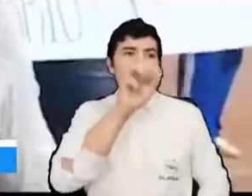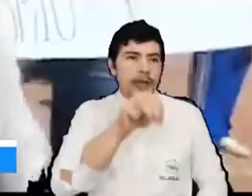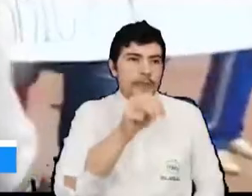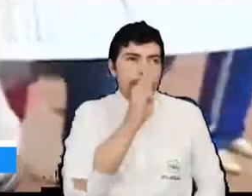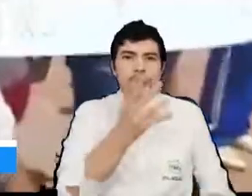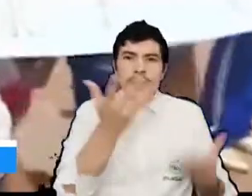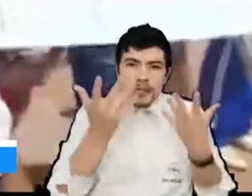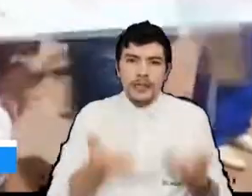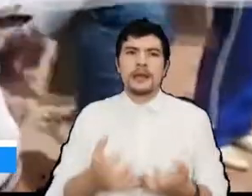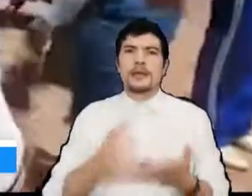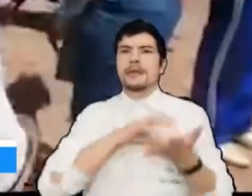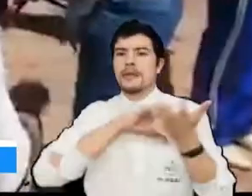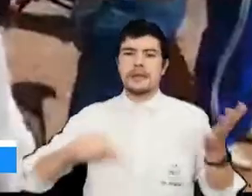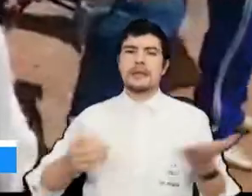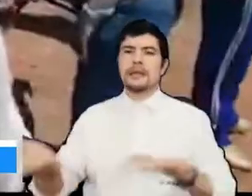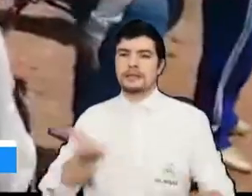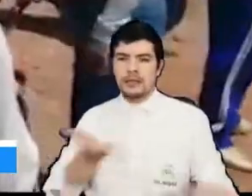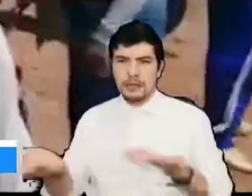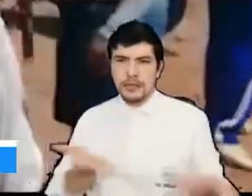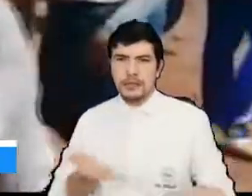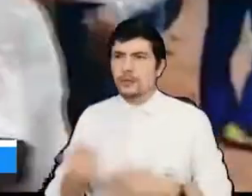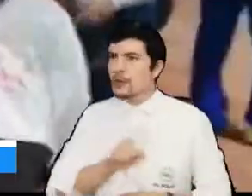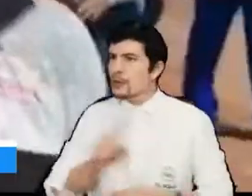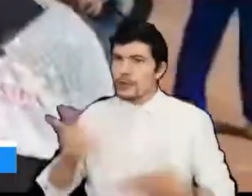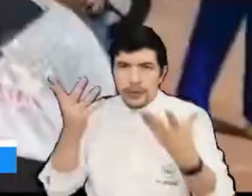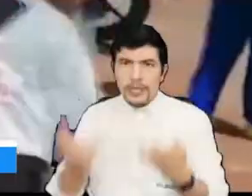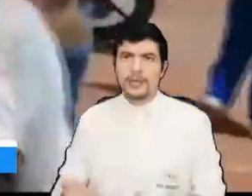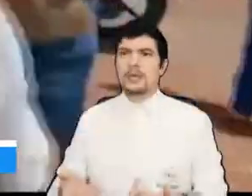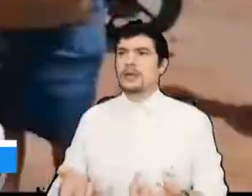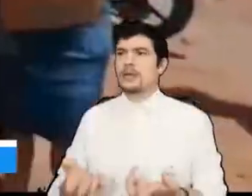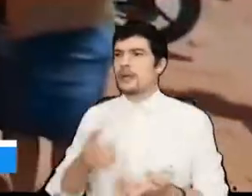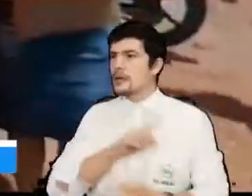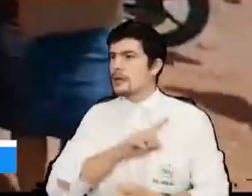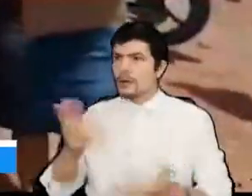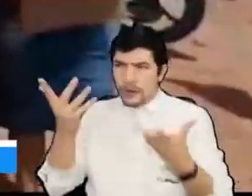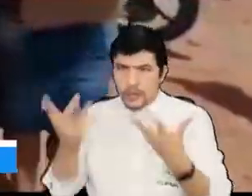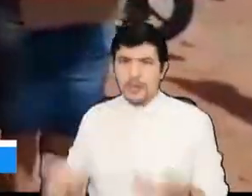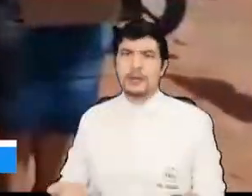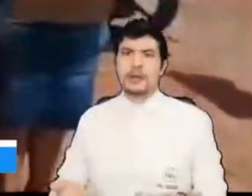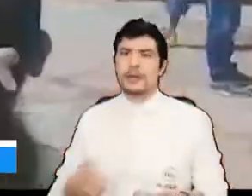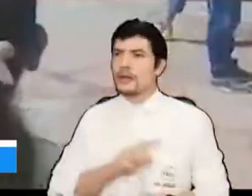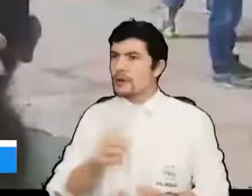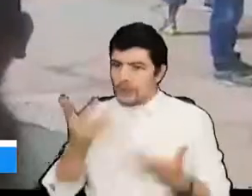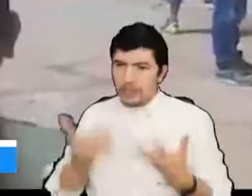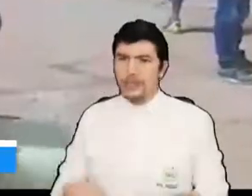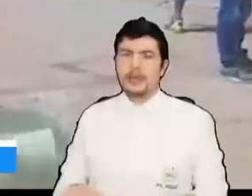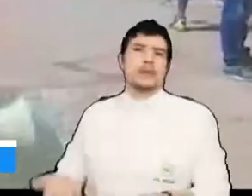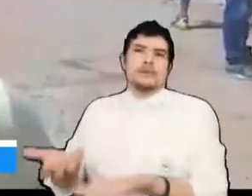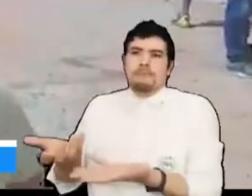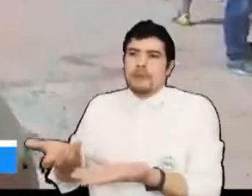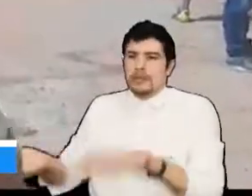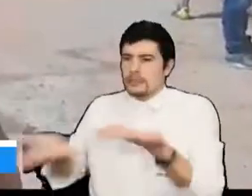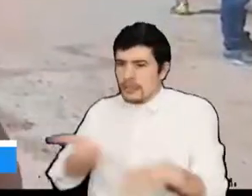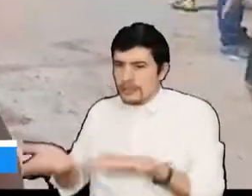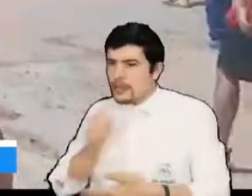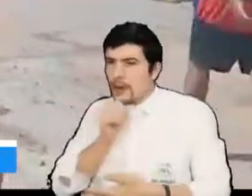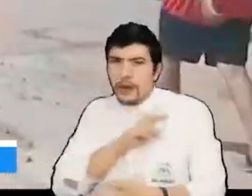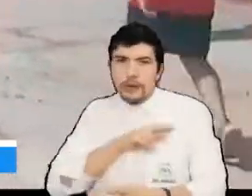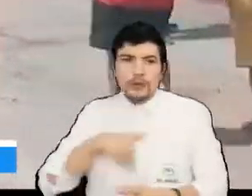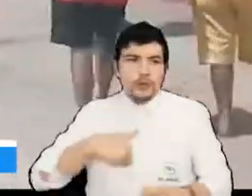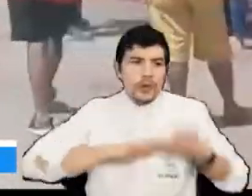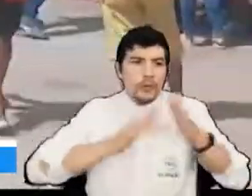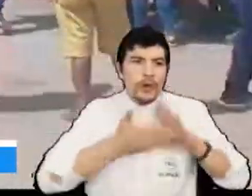querido colocar el servicio del agua y la comunidad no tenemos ni cómo lavarnos las manos. El barrio Miradores de la Florida tiene